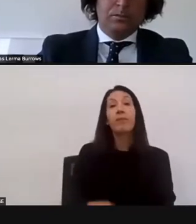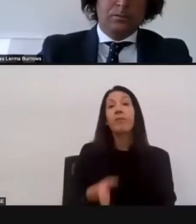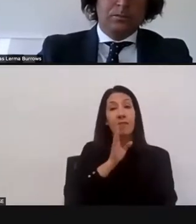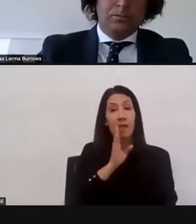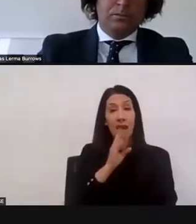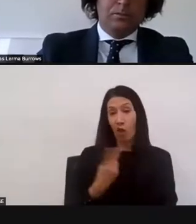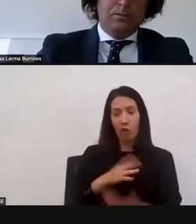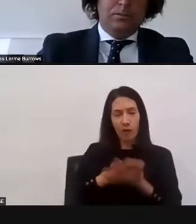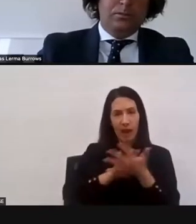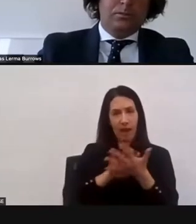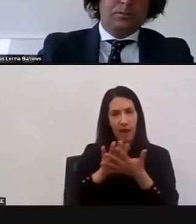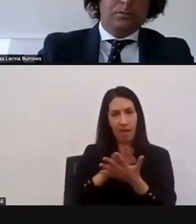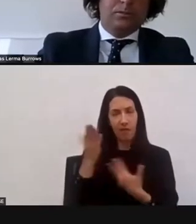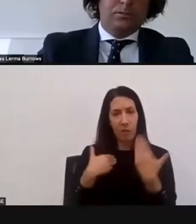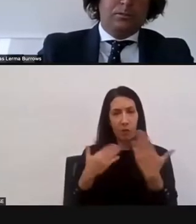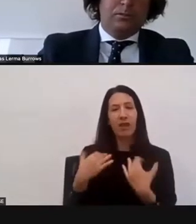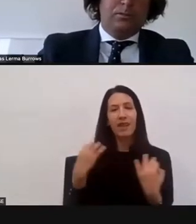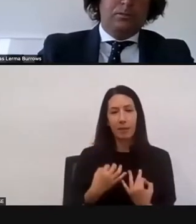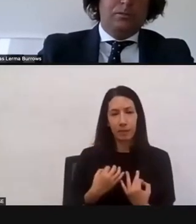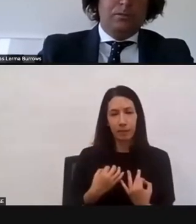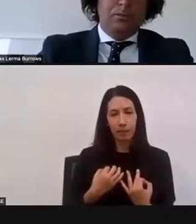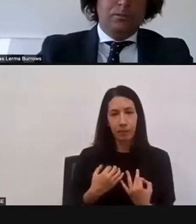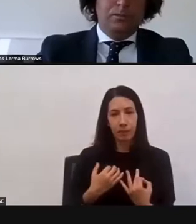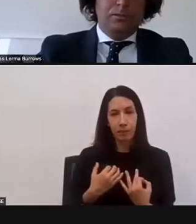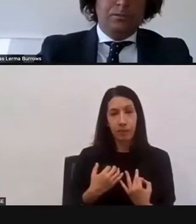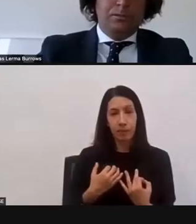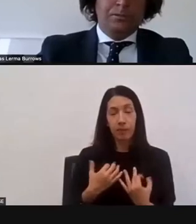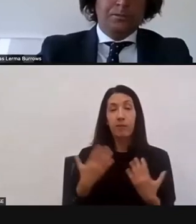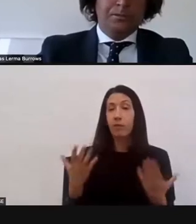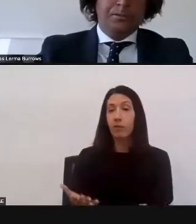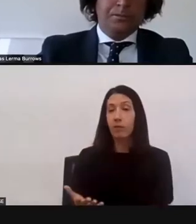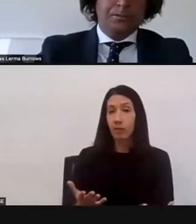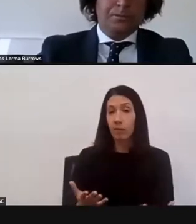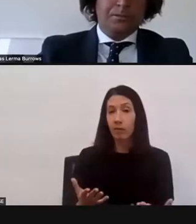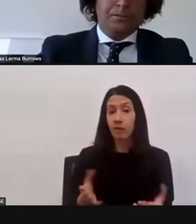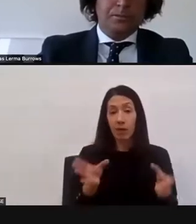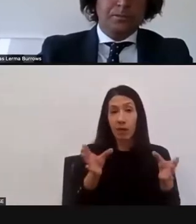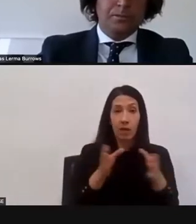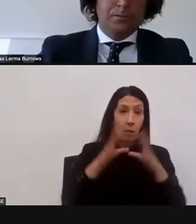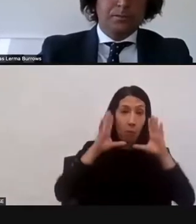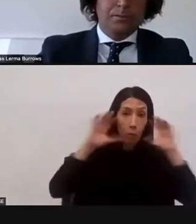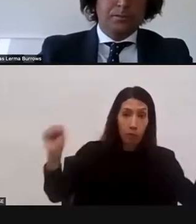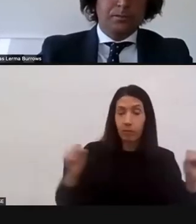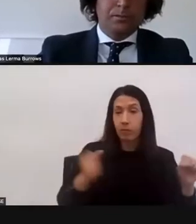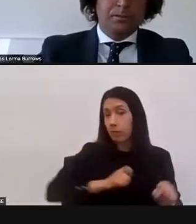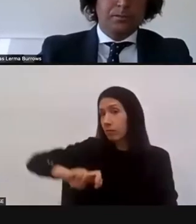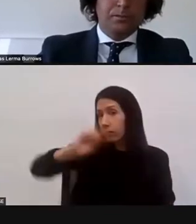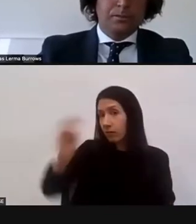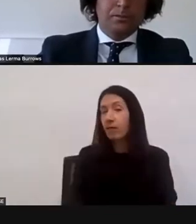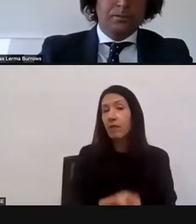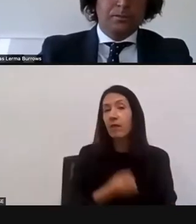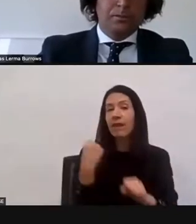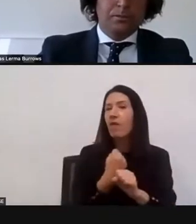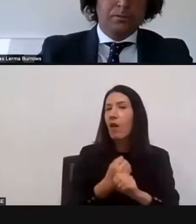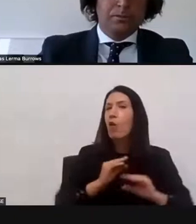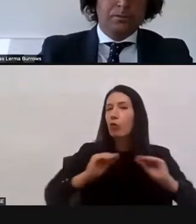antes que evidentemente la acción, en este caso de los cuerpos de seguridad, no solo es la acción que le corresponde